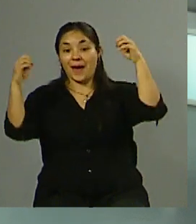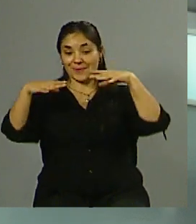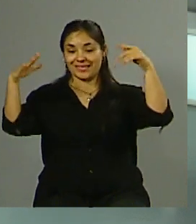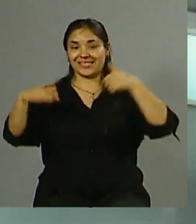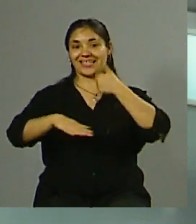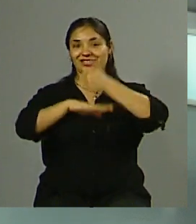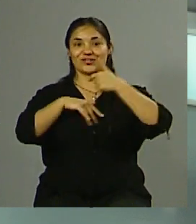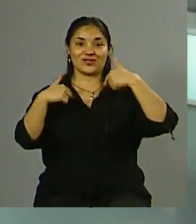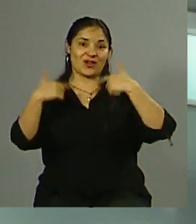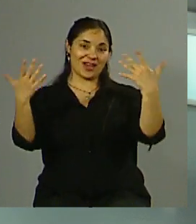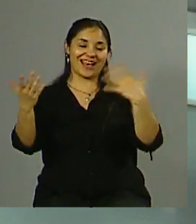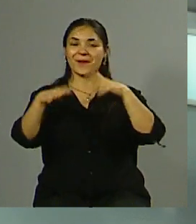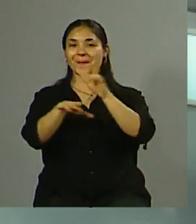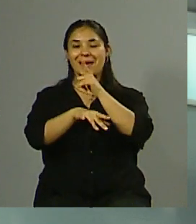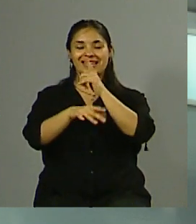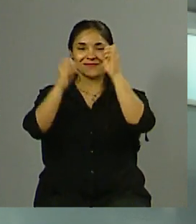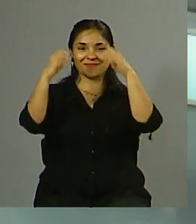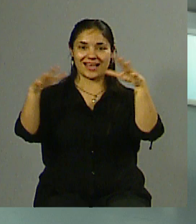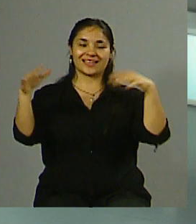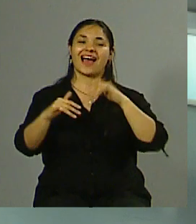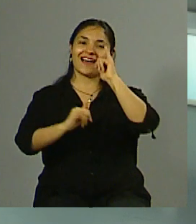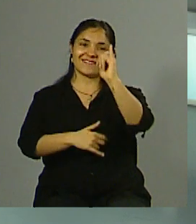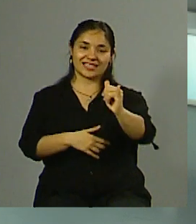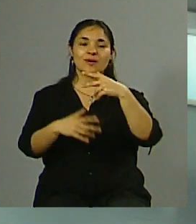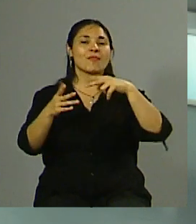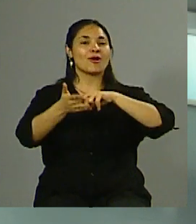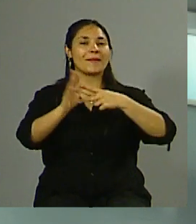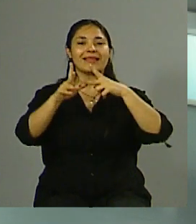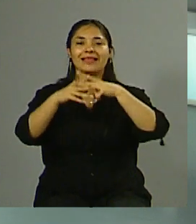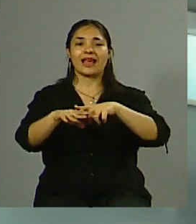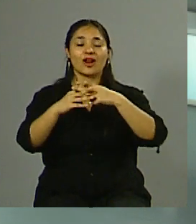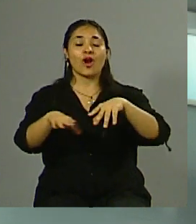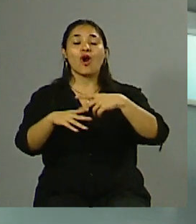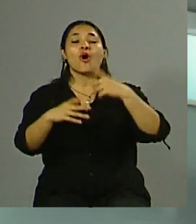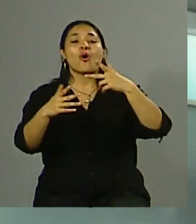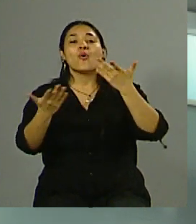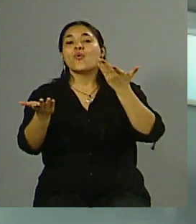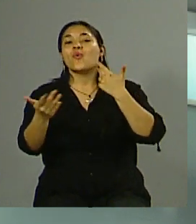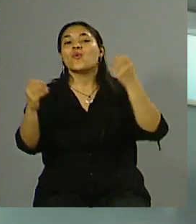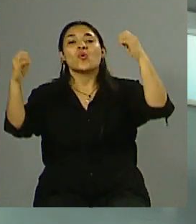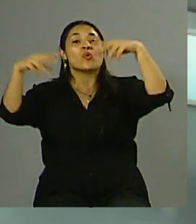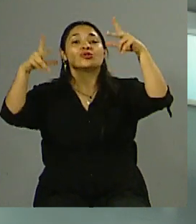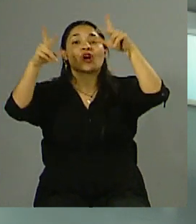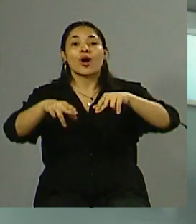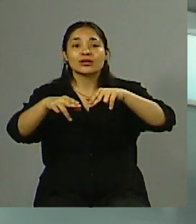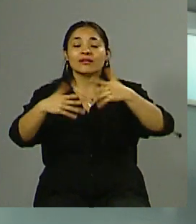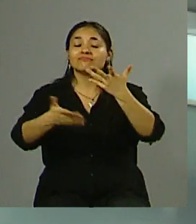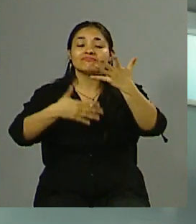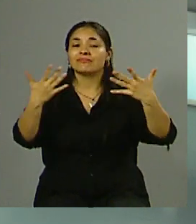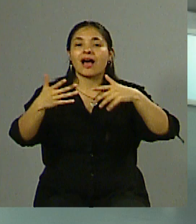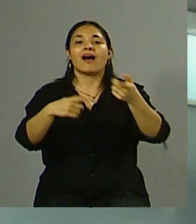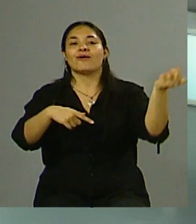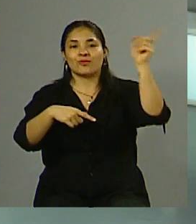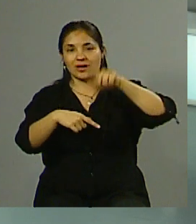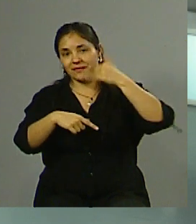Fue un acto de magia esto. Bueno, les decimos que tuvimos un problema técnico, que se cortó la luz, por eso estuvimos fuera de aire un ratito, pero bueno, ya estamos de vuelta. Con Noelia Delgado,